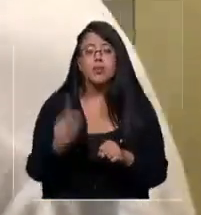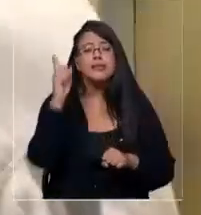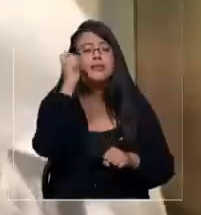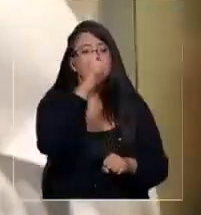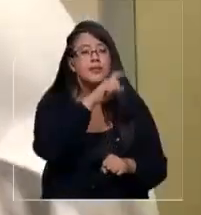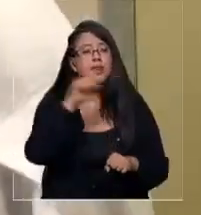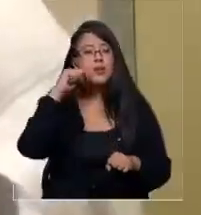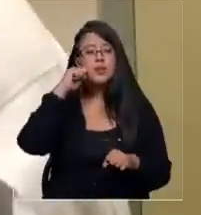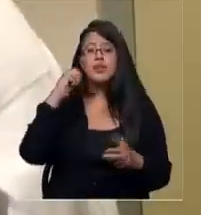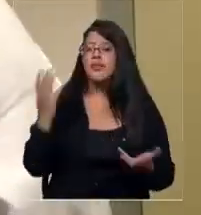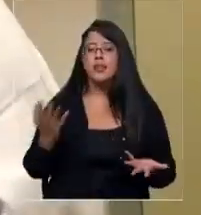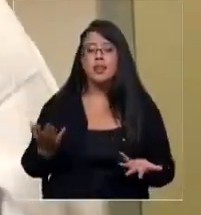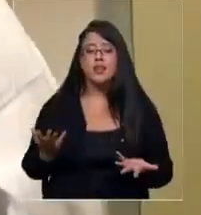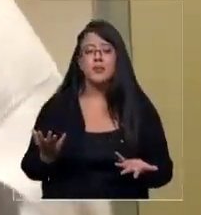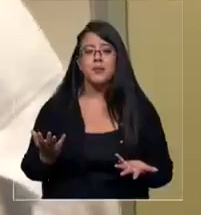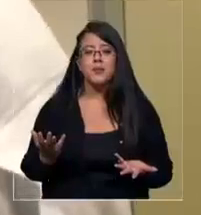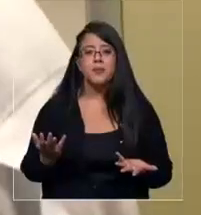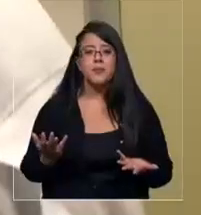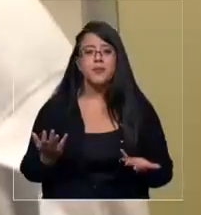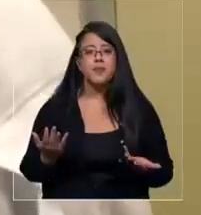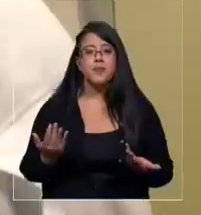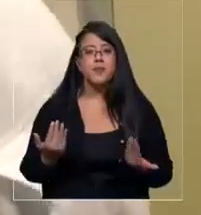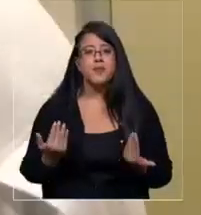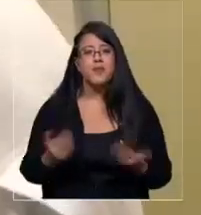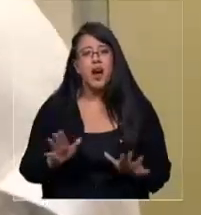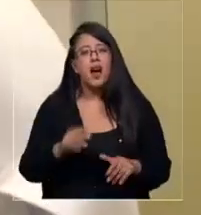estamos ya en, digamos, puertas del otoño.